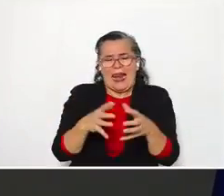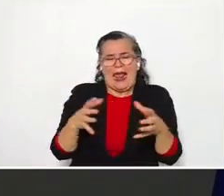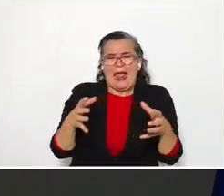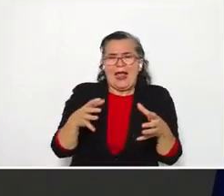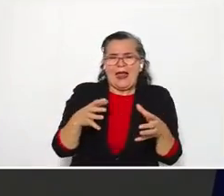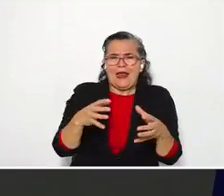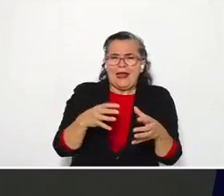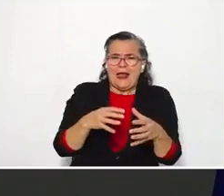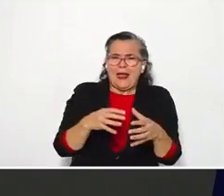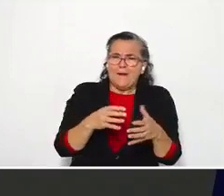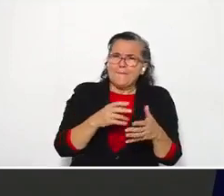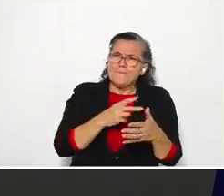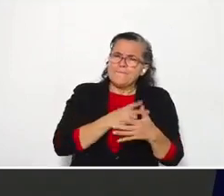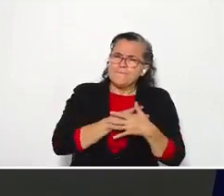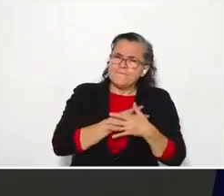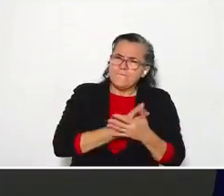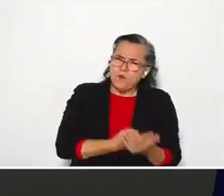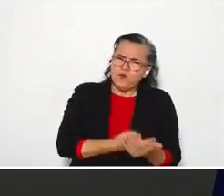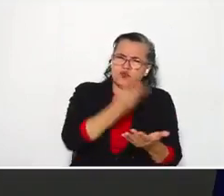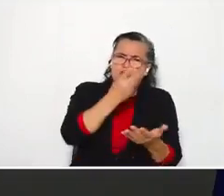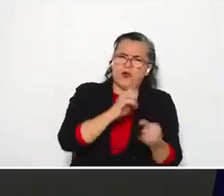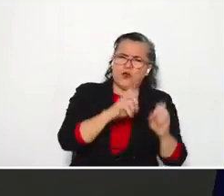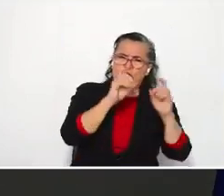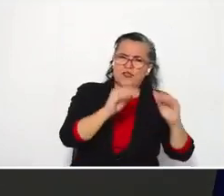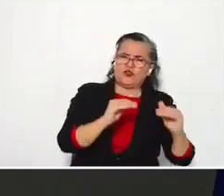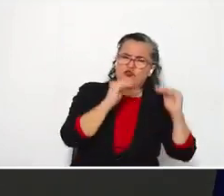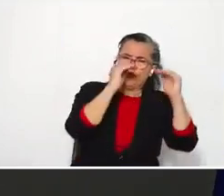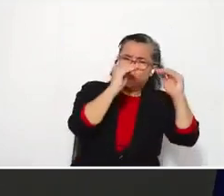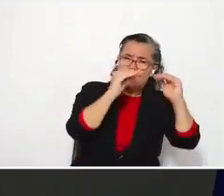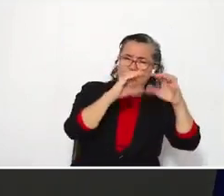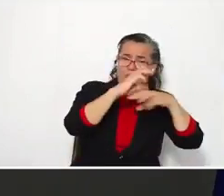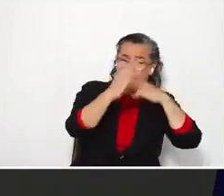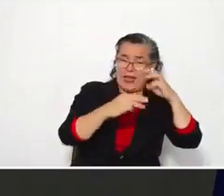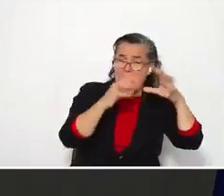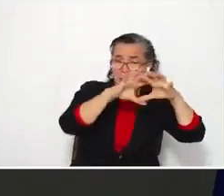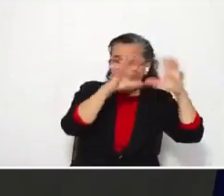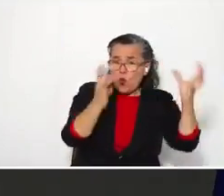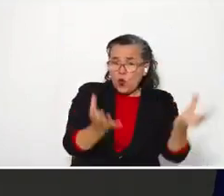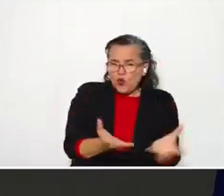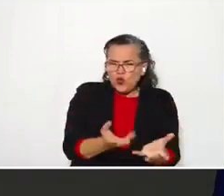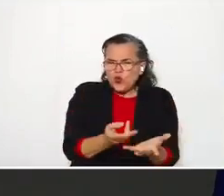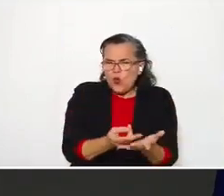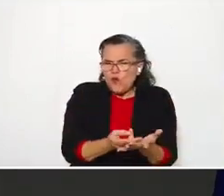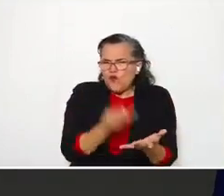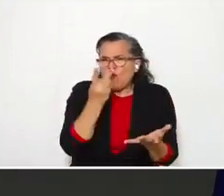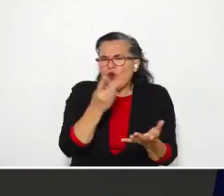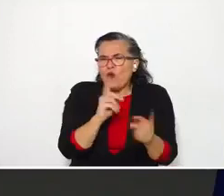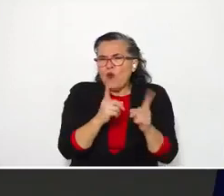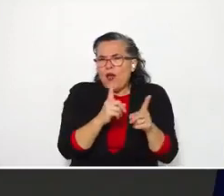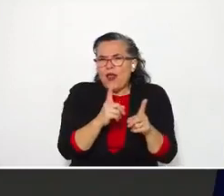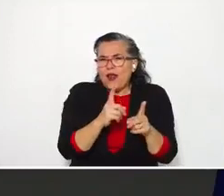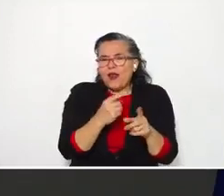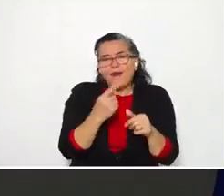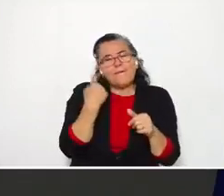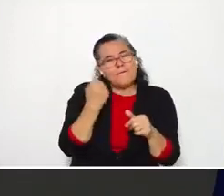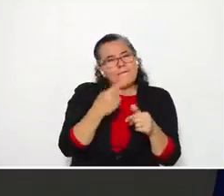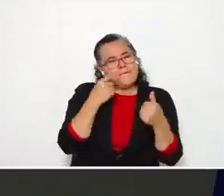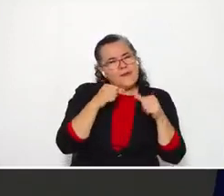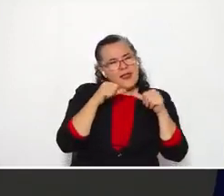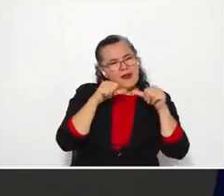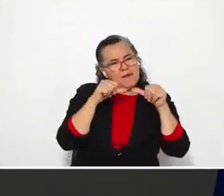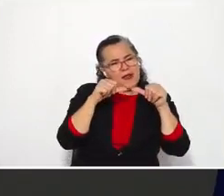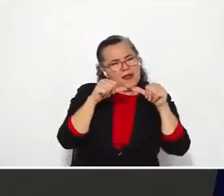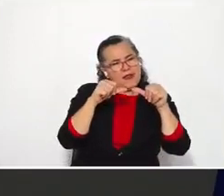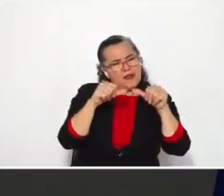virtud de la educación superior y de las universidades en el mundo es que han estado permanentemente en